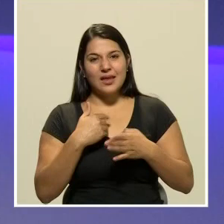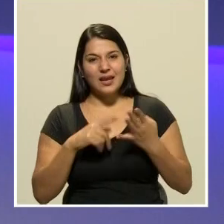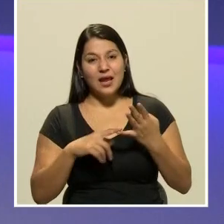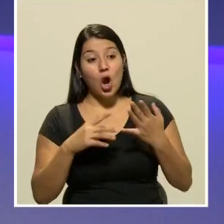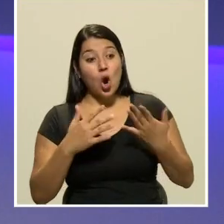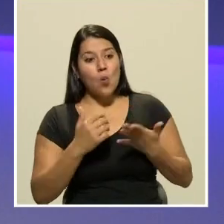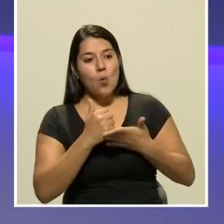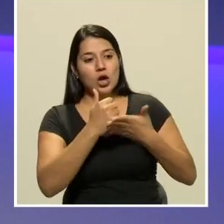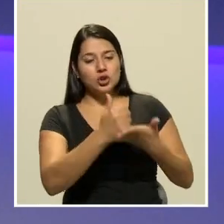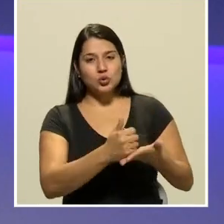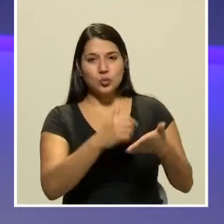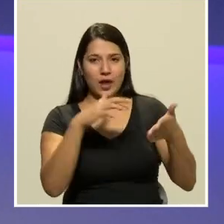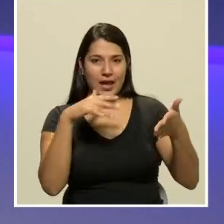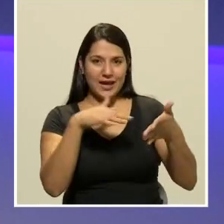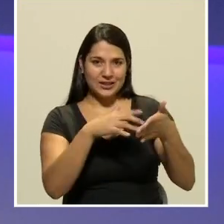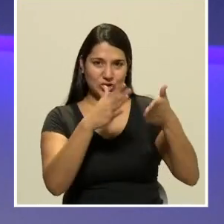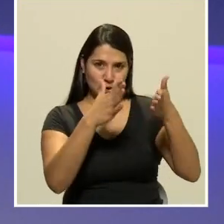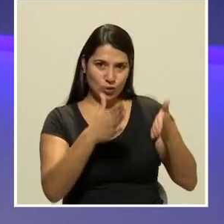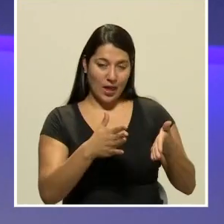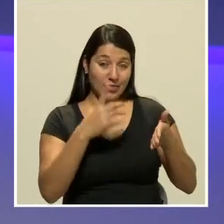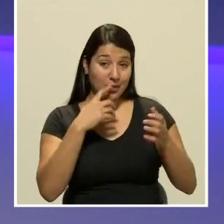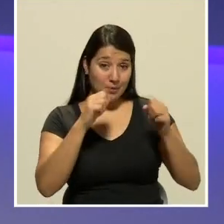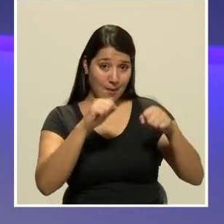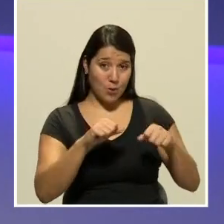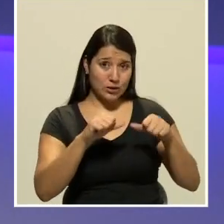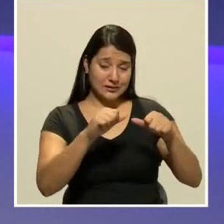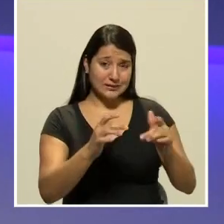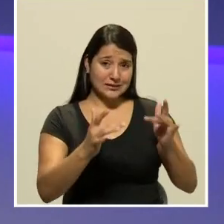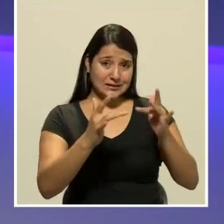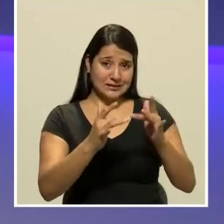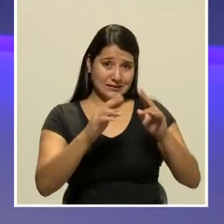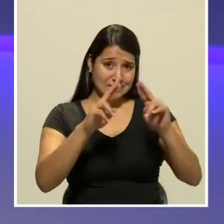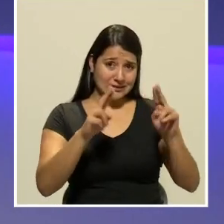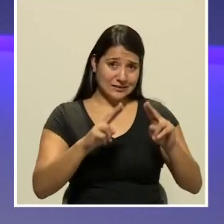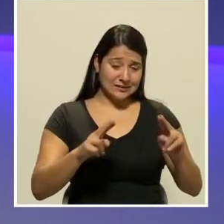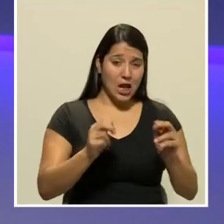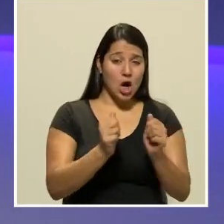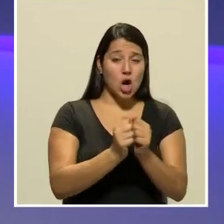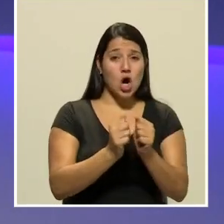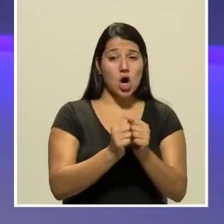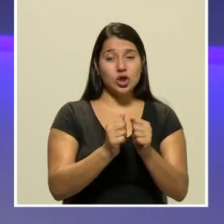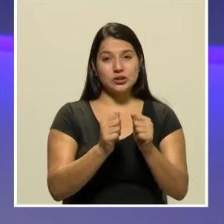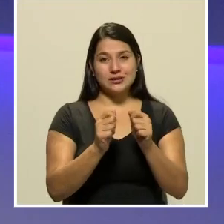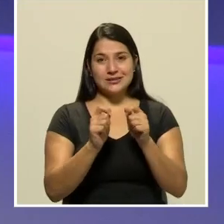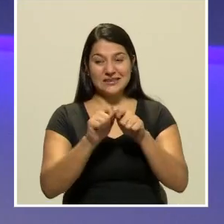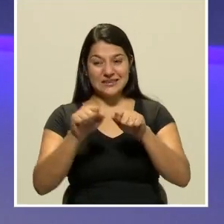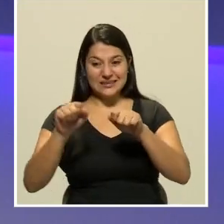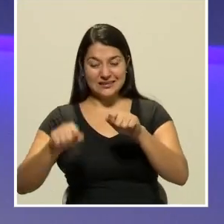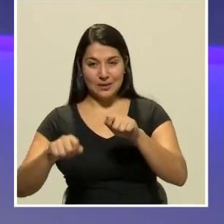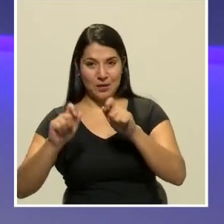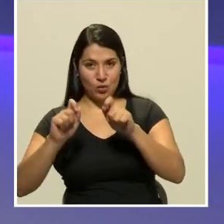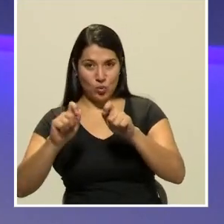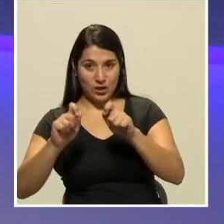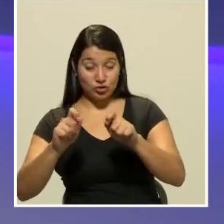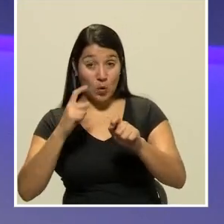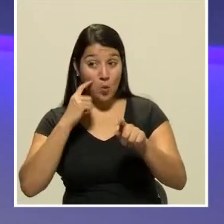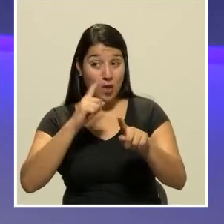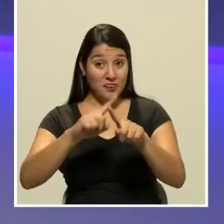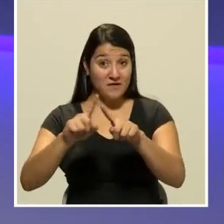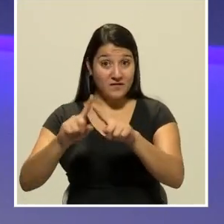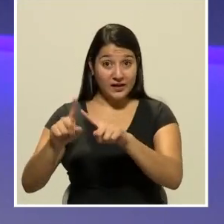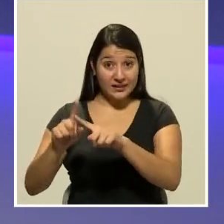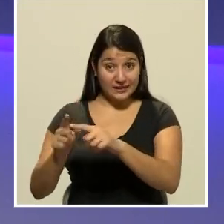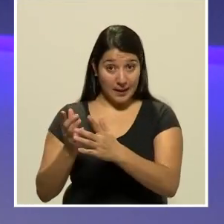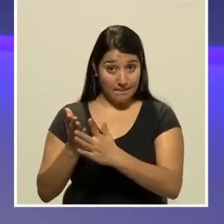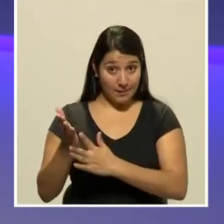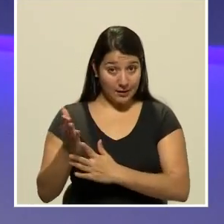los estudiantes a mantenerse conectados con el sistema educativo a través de los diferentes medios. No es solo